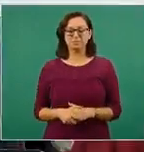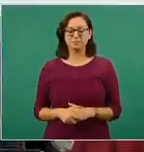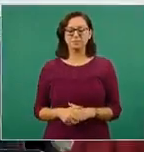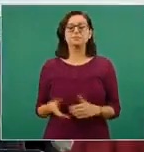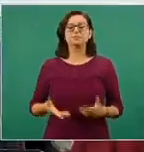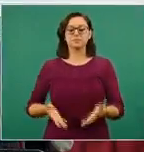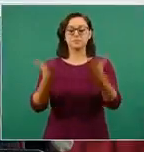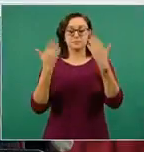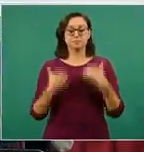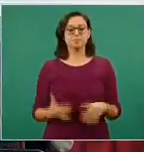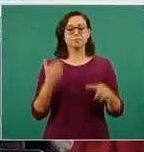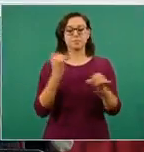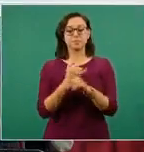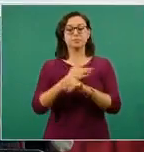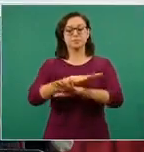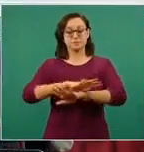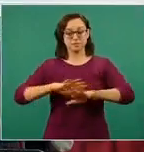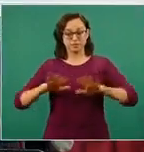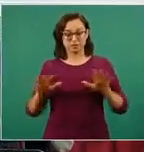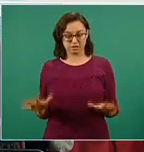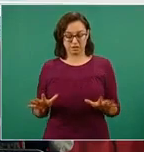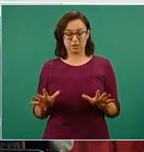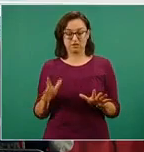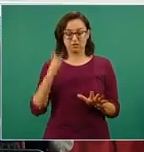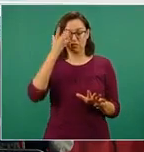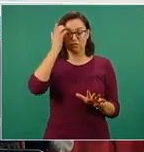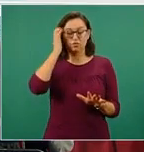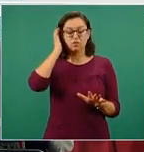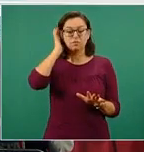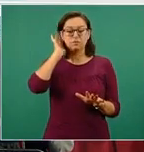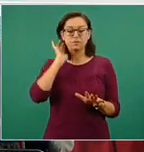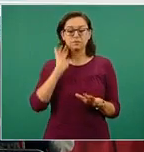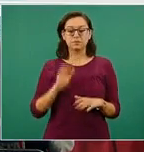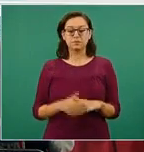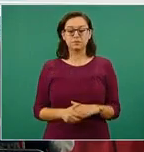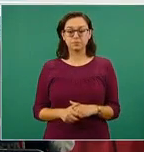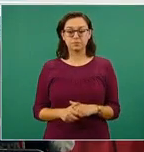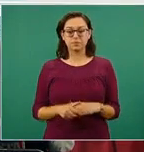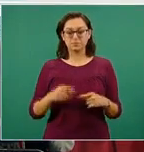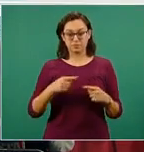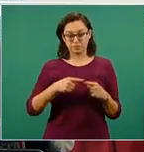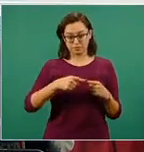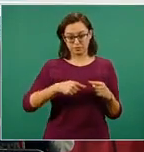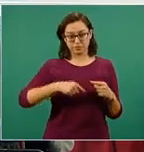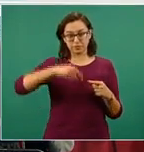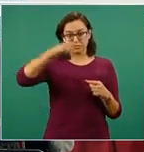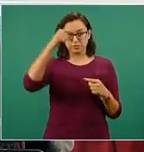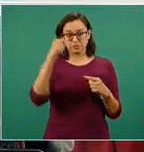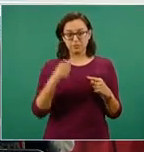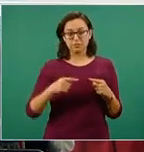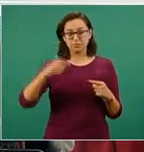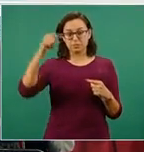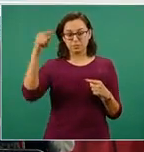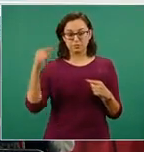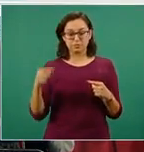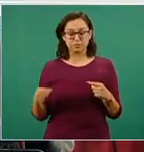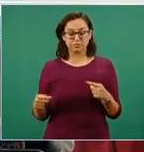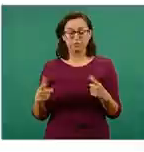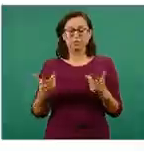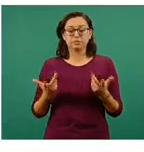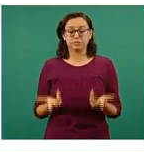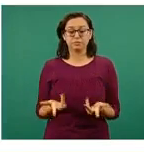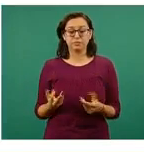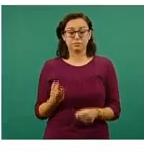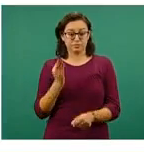Vamos a empezar el informe técnico revisando la curva epidémica. Tenemos actualmente